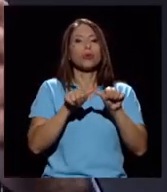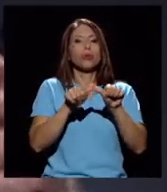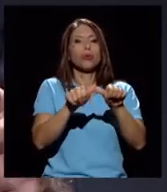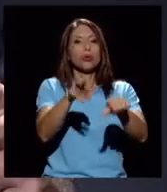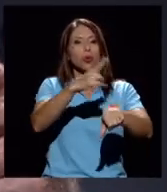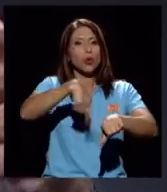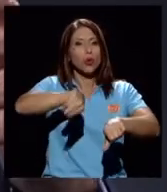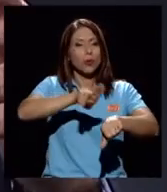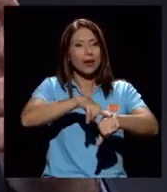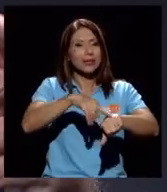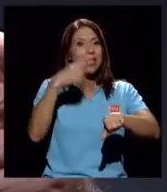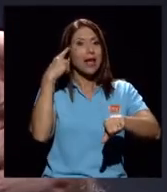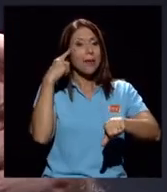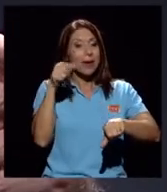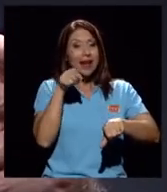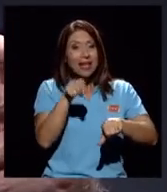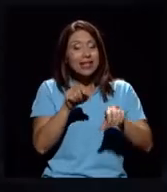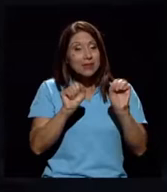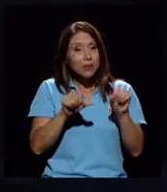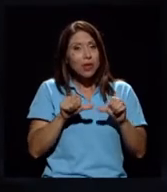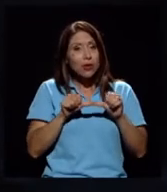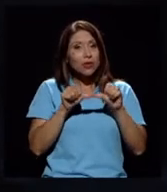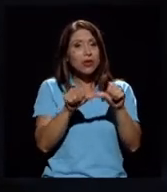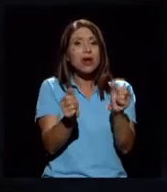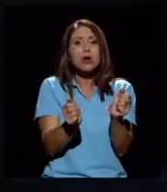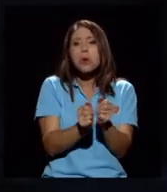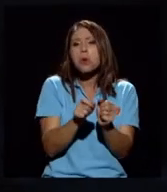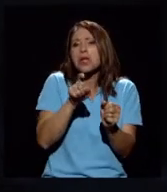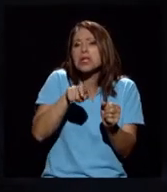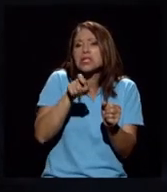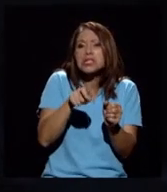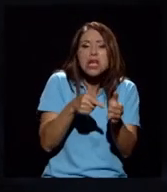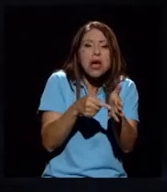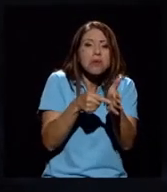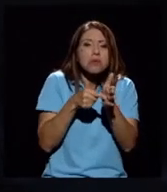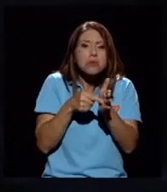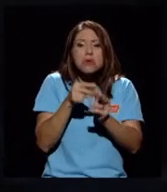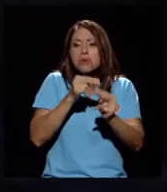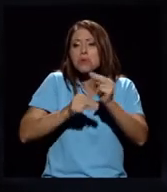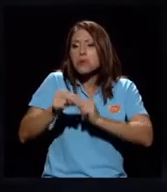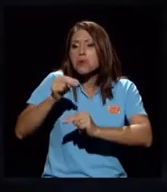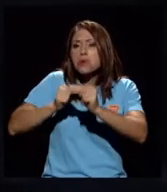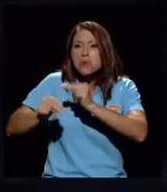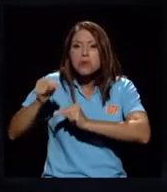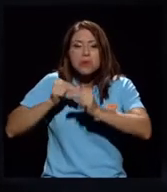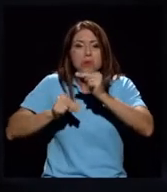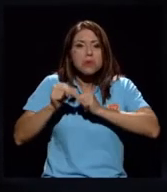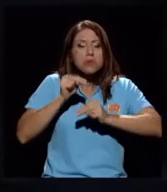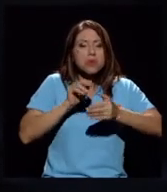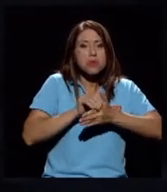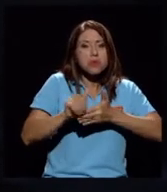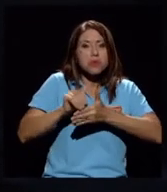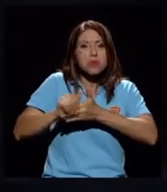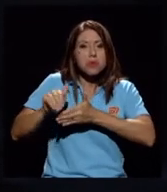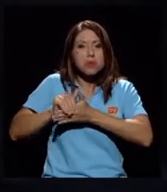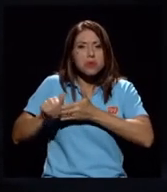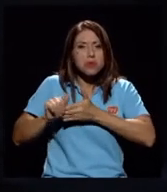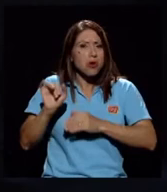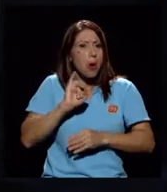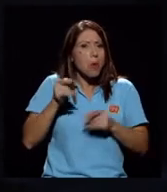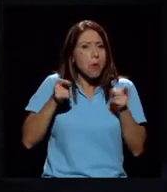ordinaria de divisas de esas que se tranzan todos los días y esa demanda siempre tiene que